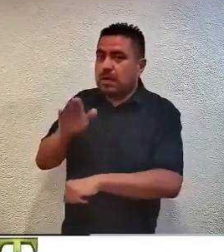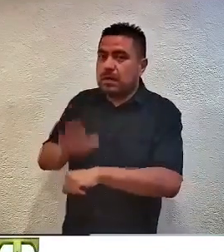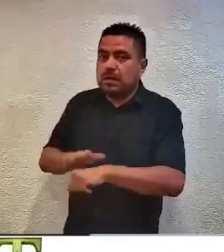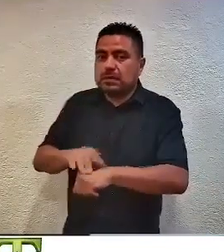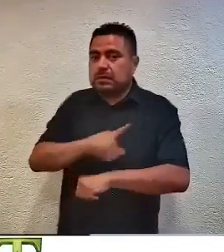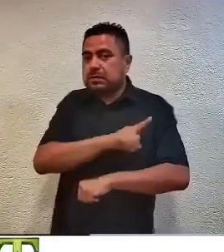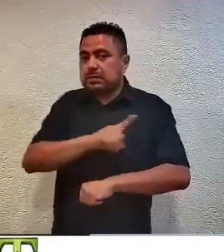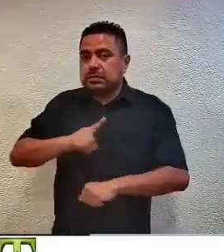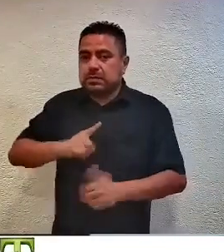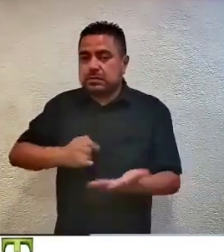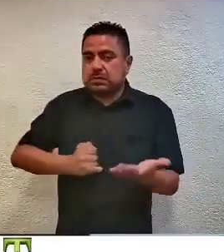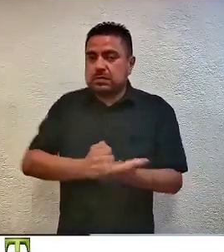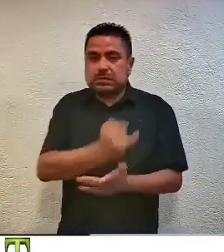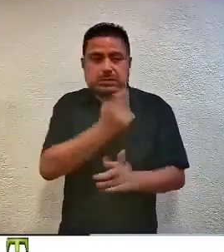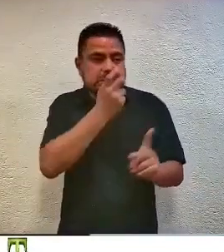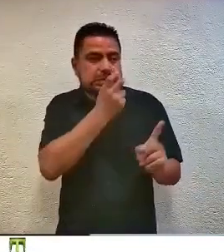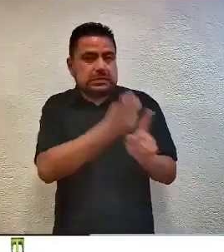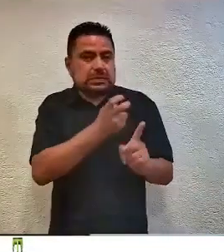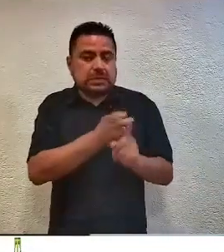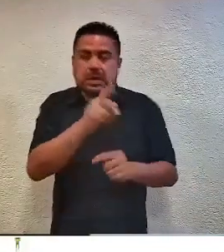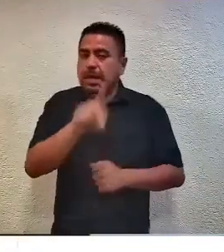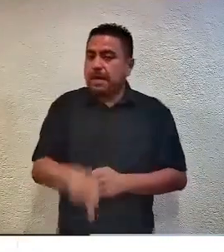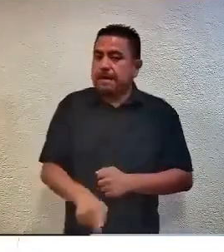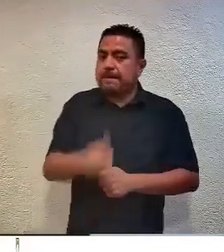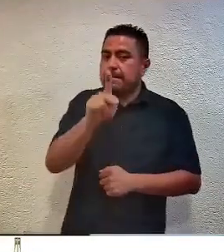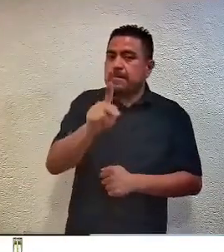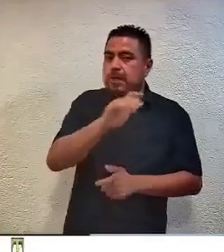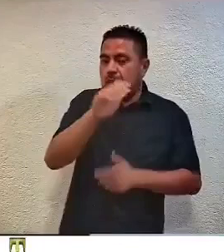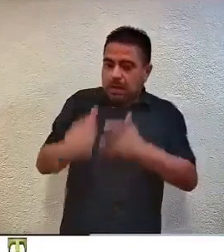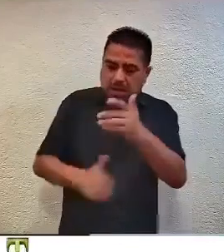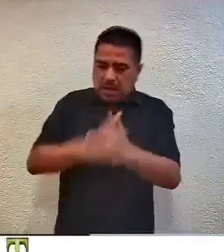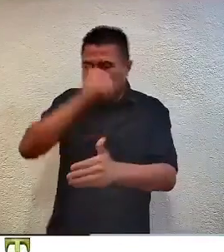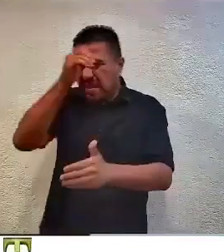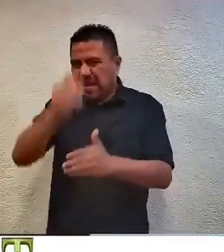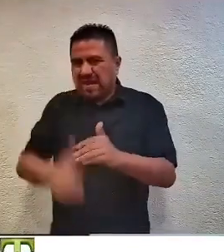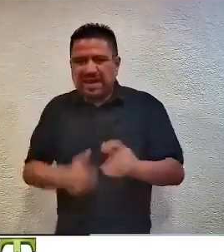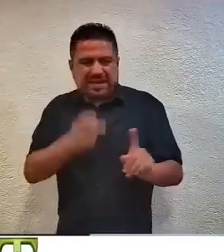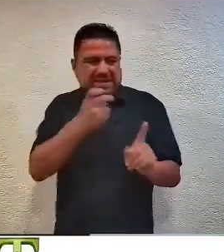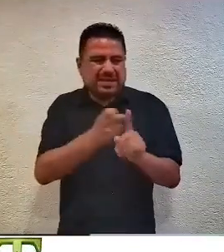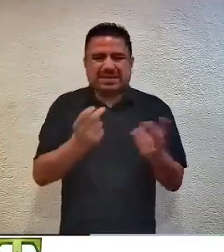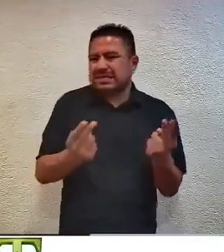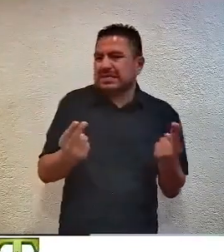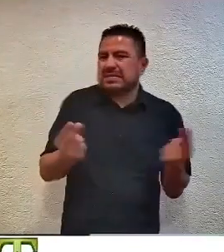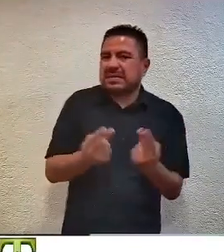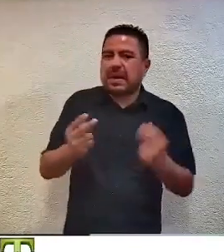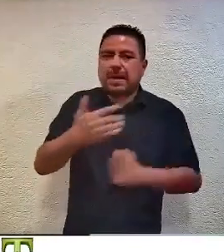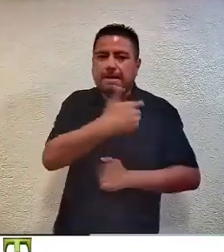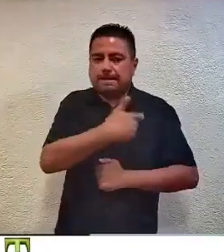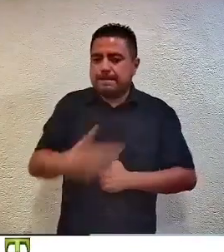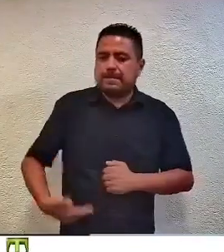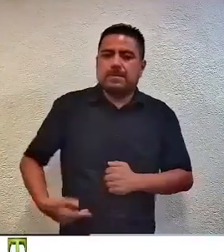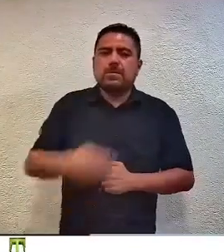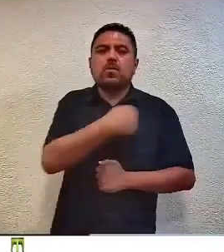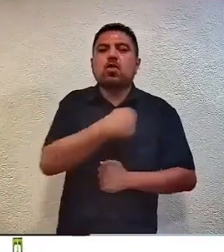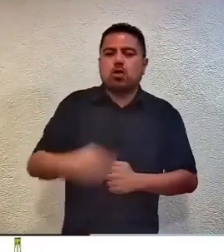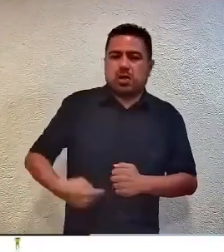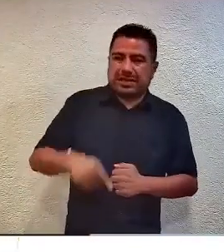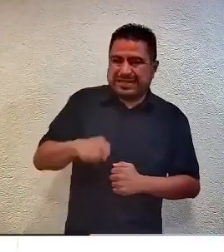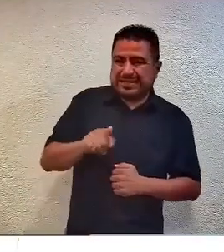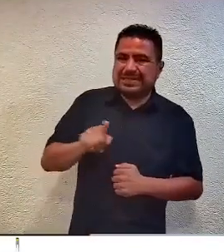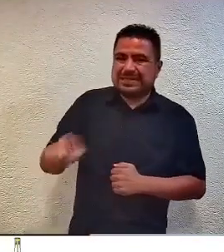esta determinación. Sin embargo, al final de estos requerimientos, el presidente municipal